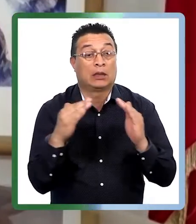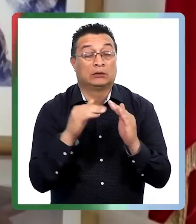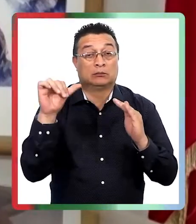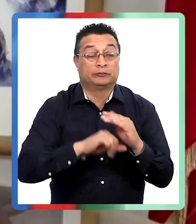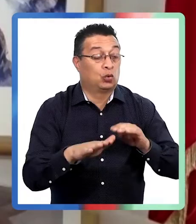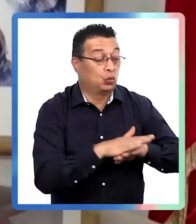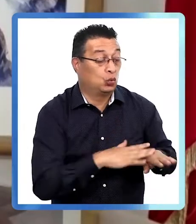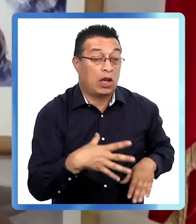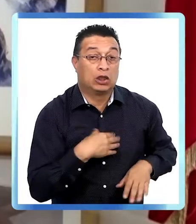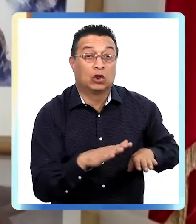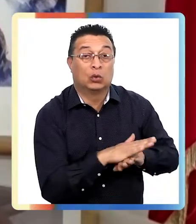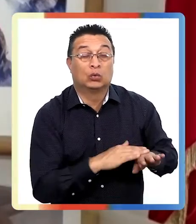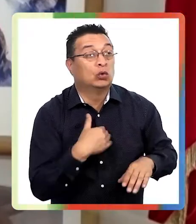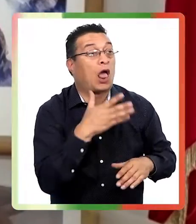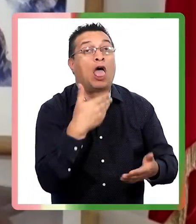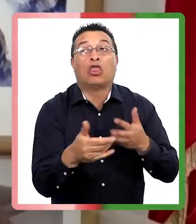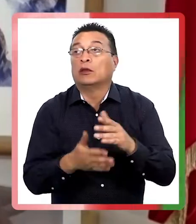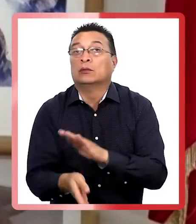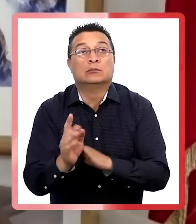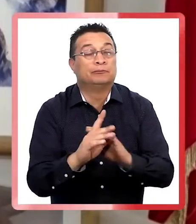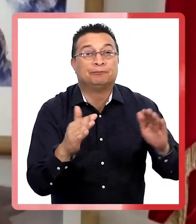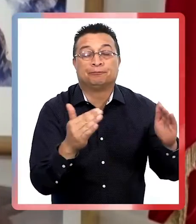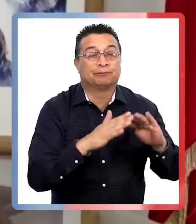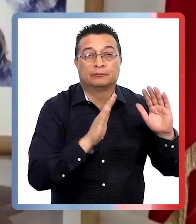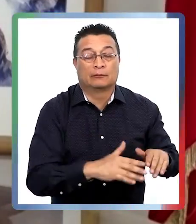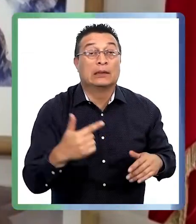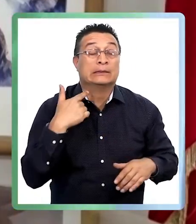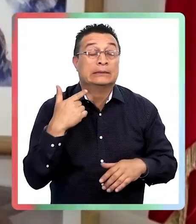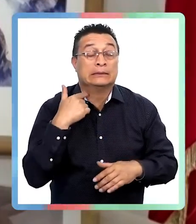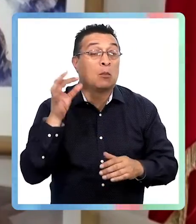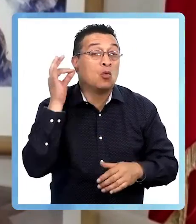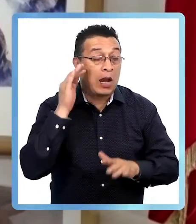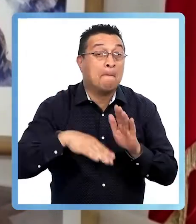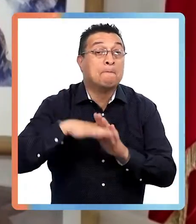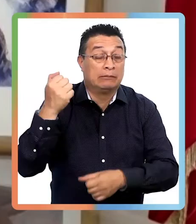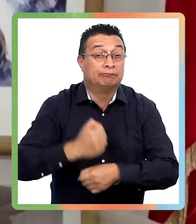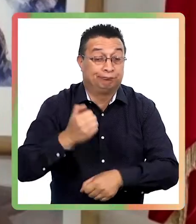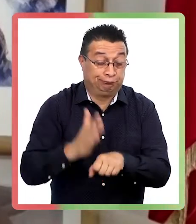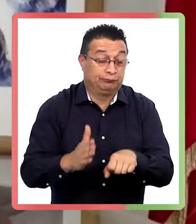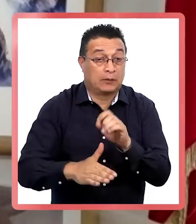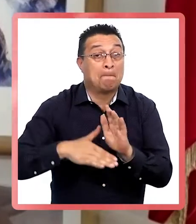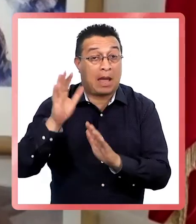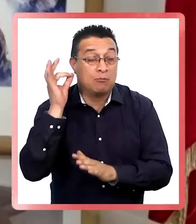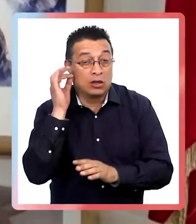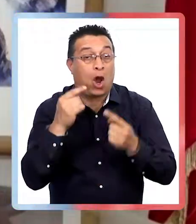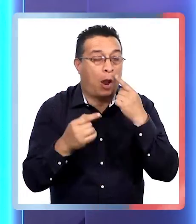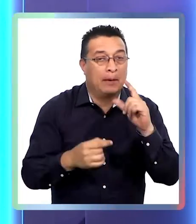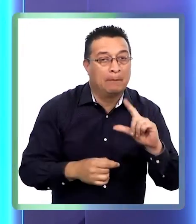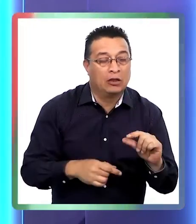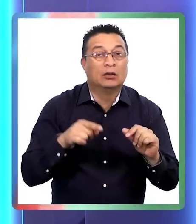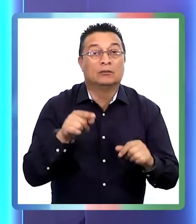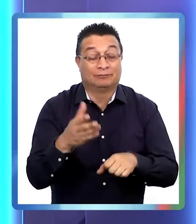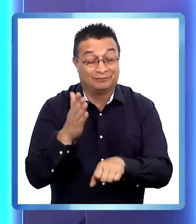tuvo que quedar en la casa cuidando a los hijos porque no tenía dónde mandarlos, ¿cierto? Hubo mucha destrucción más de mujeres, de empleos femeninos que de hombres.